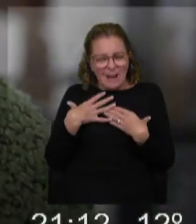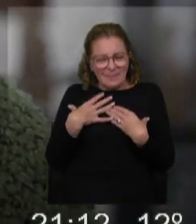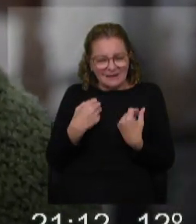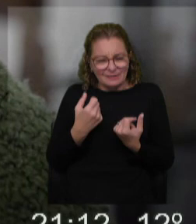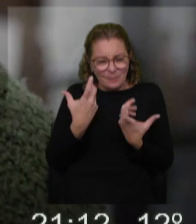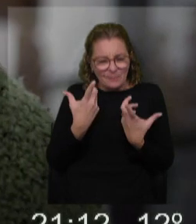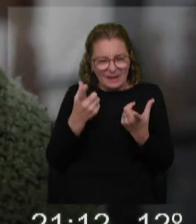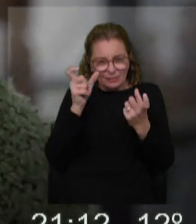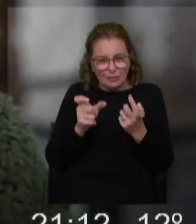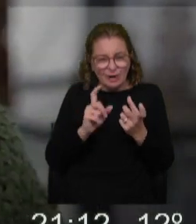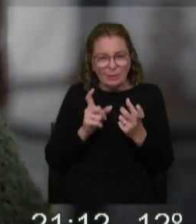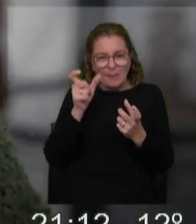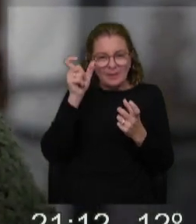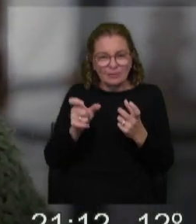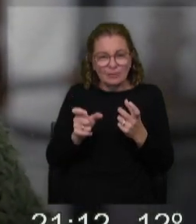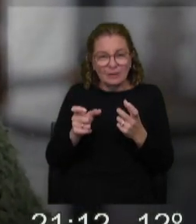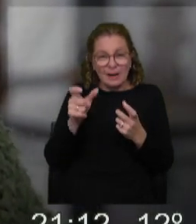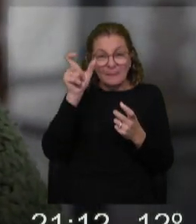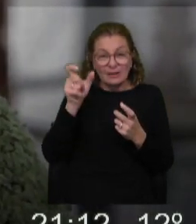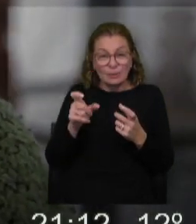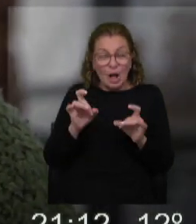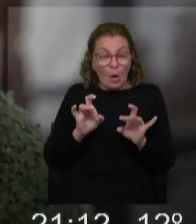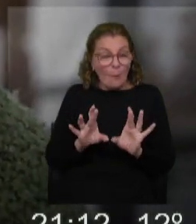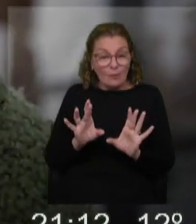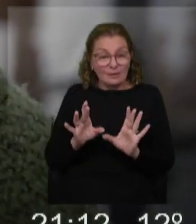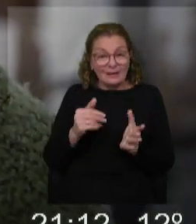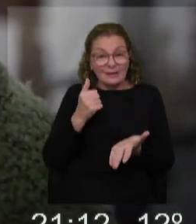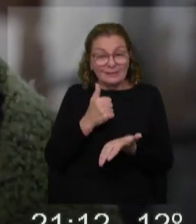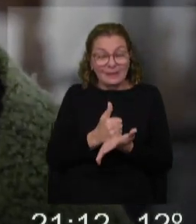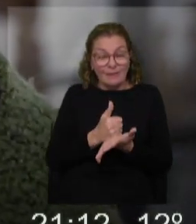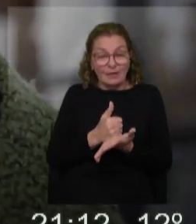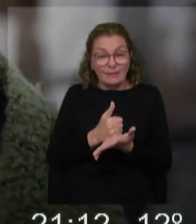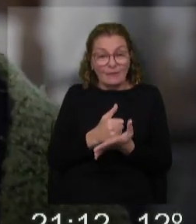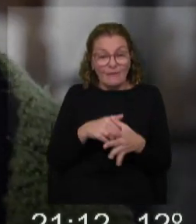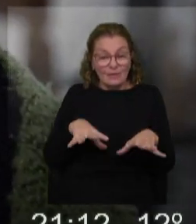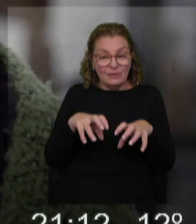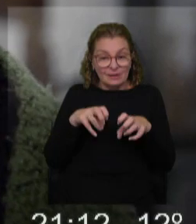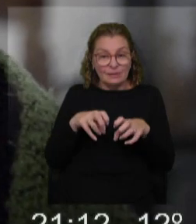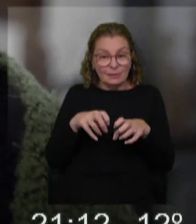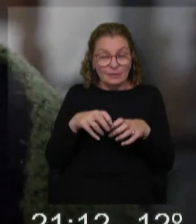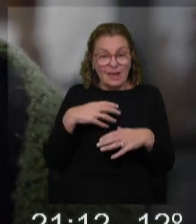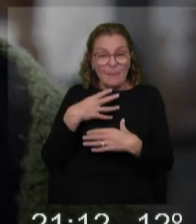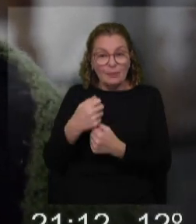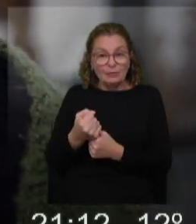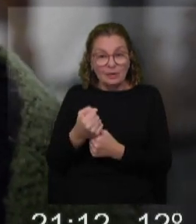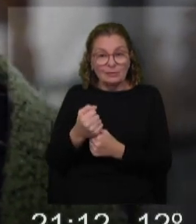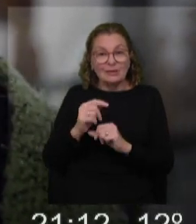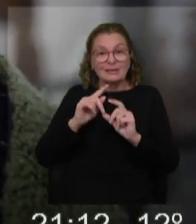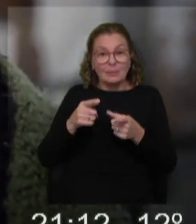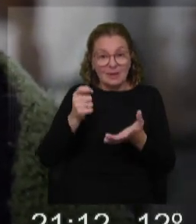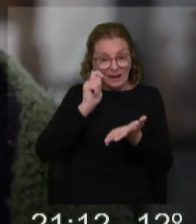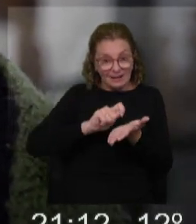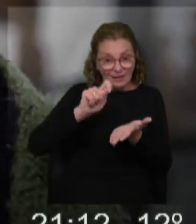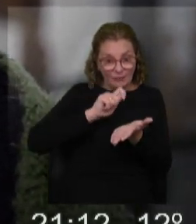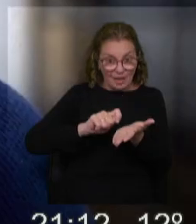porque esas personas no eran personajes, era gente como uno que estaba viviendo y militando y a la vez